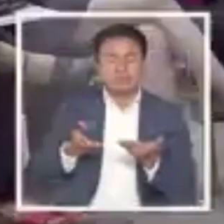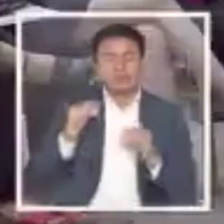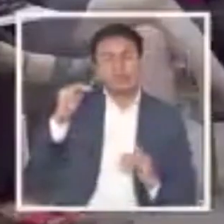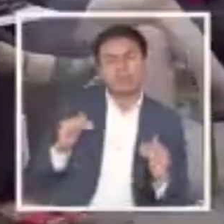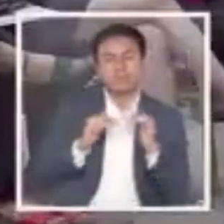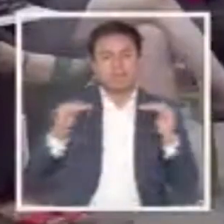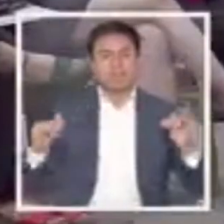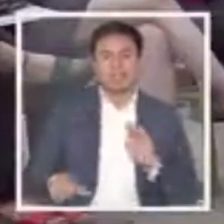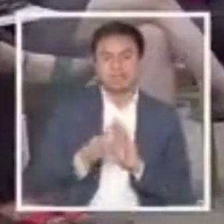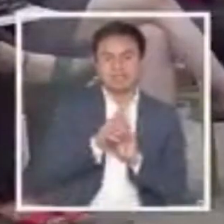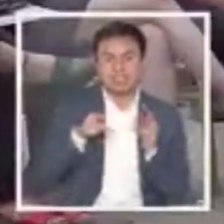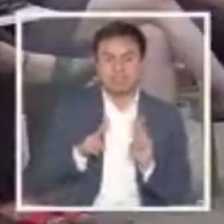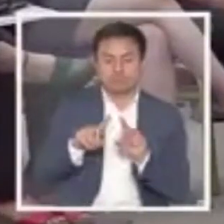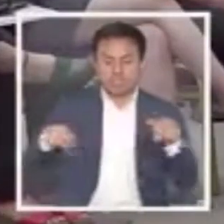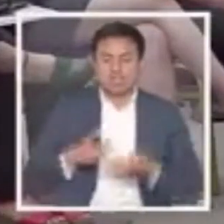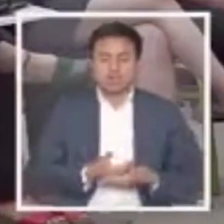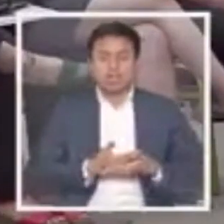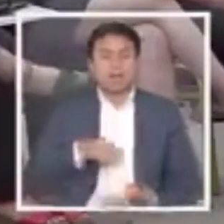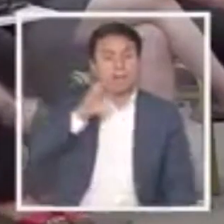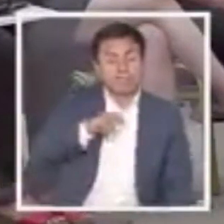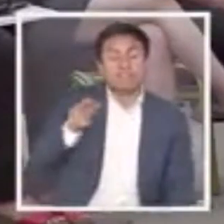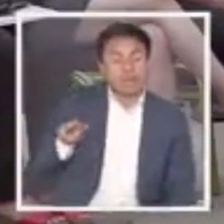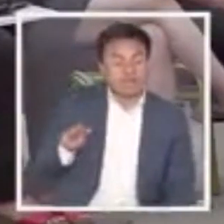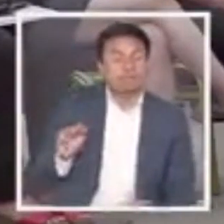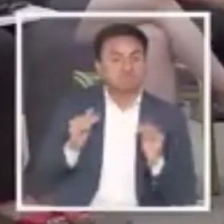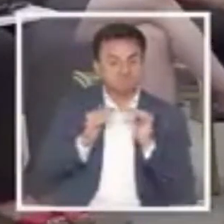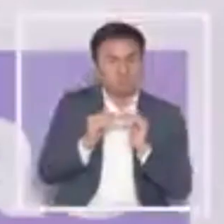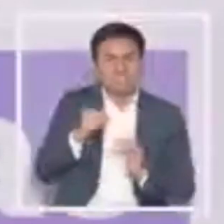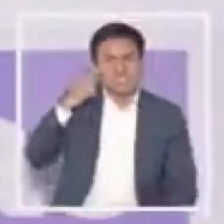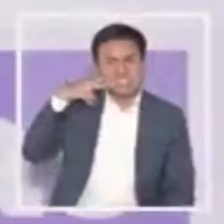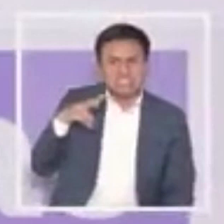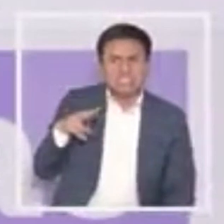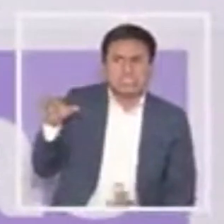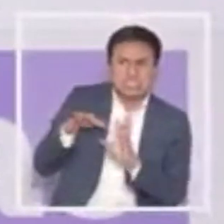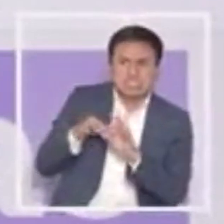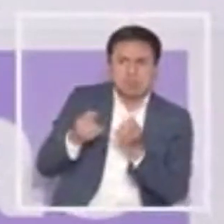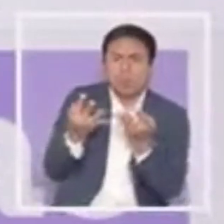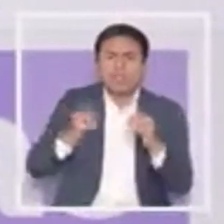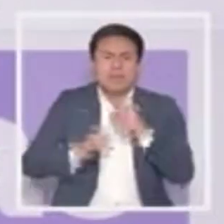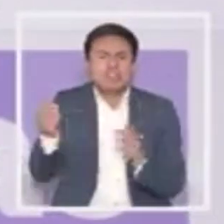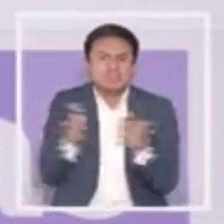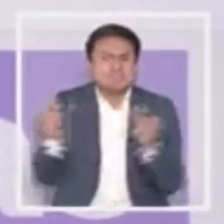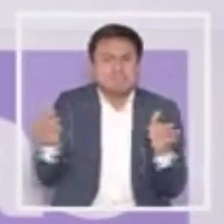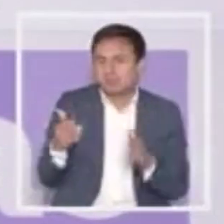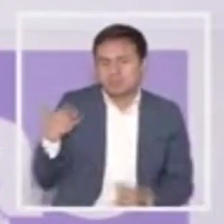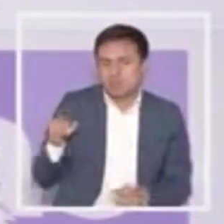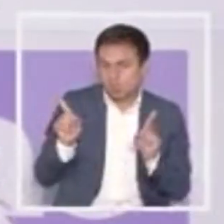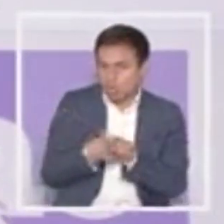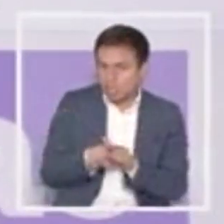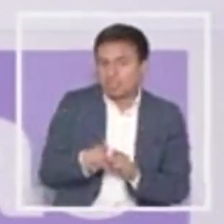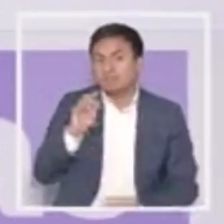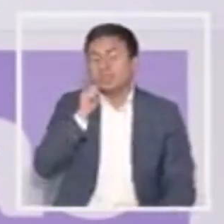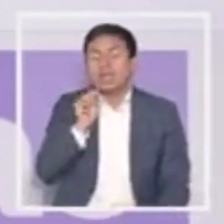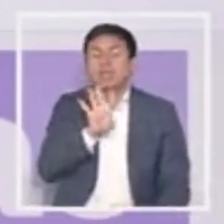equiparará legalmente el derecho a sala cuna para padres y madres, sin depender del tamaño de la empresa,